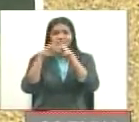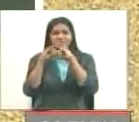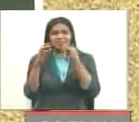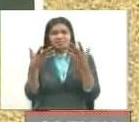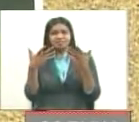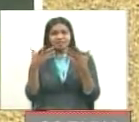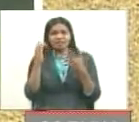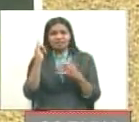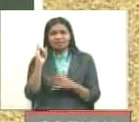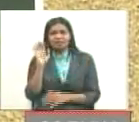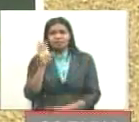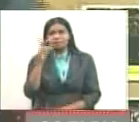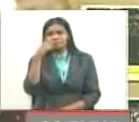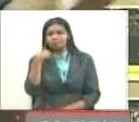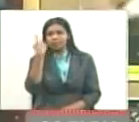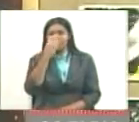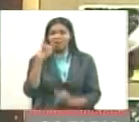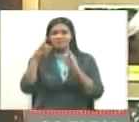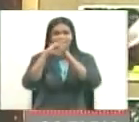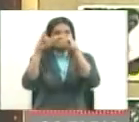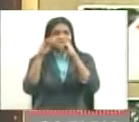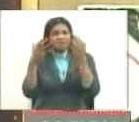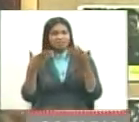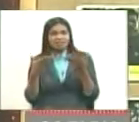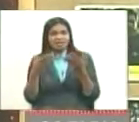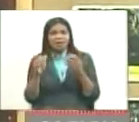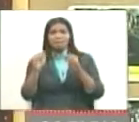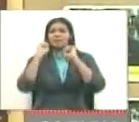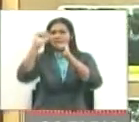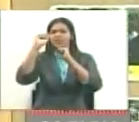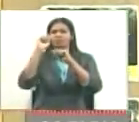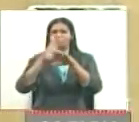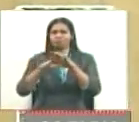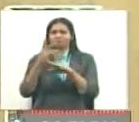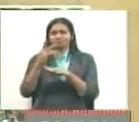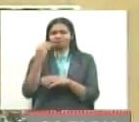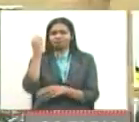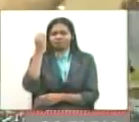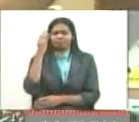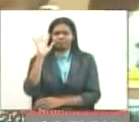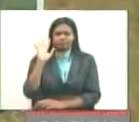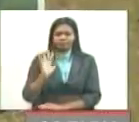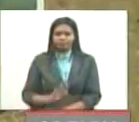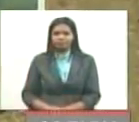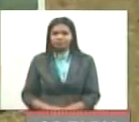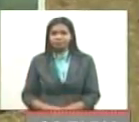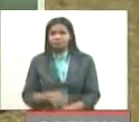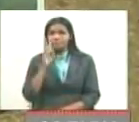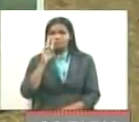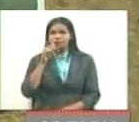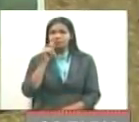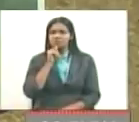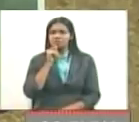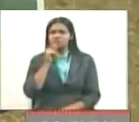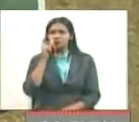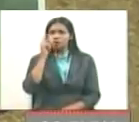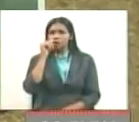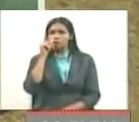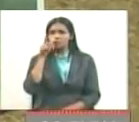¿eh? Ahí está, ¿ves? Una cara de felicidad. Vencimos. Ya crees. Mira quién está aquí, ¿ves?